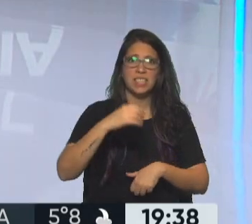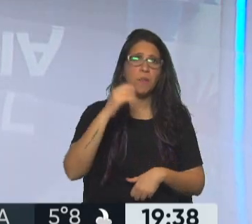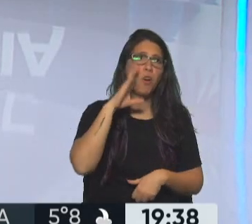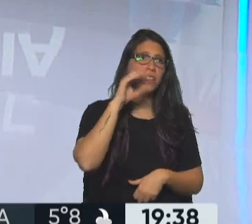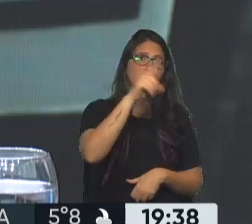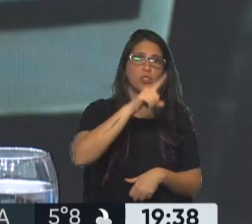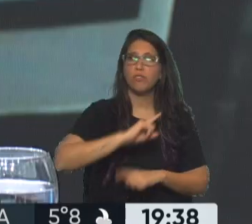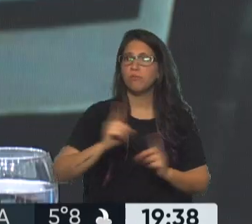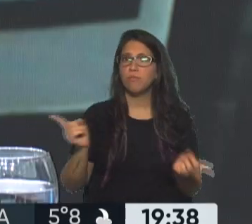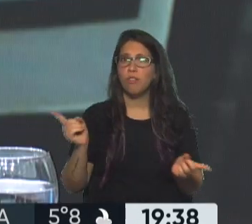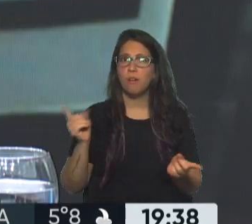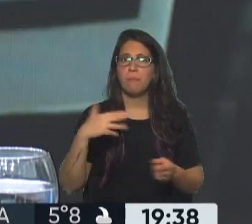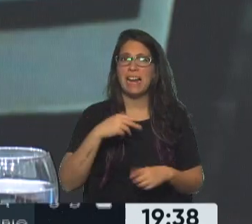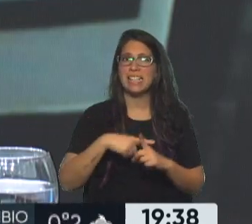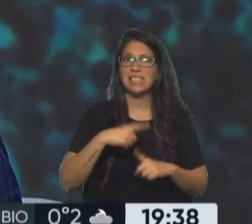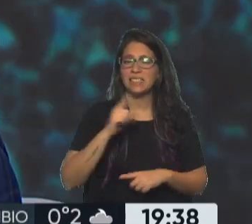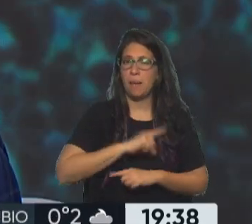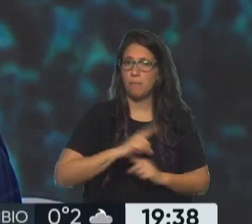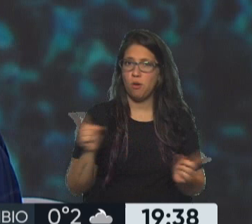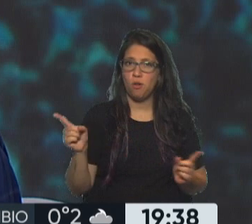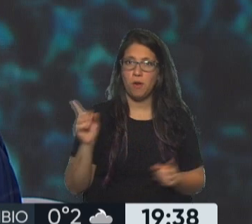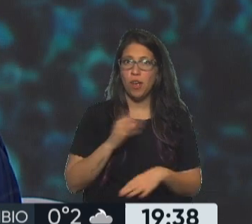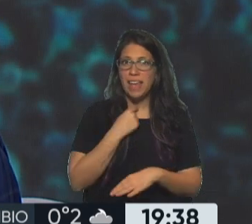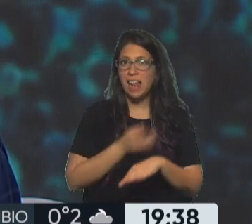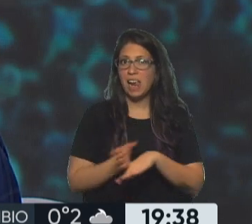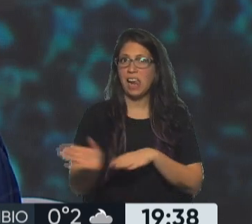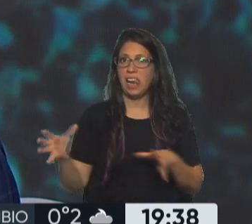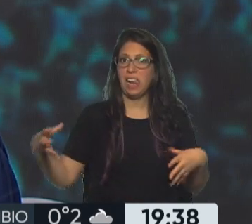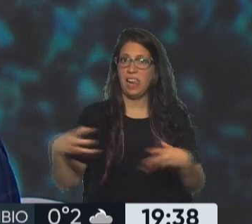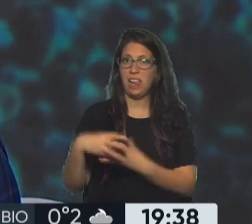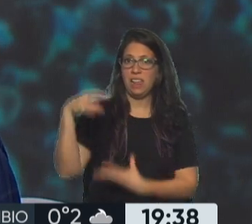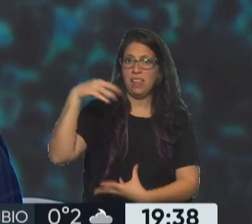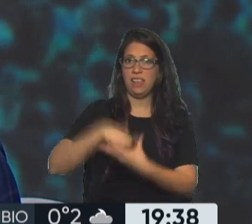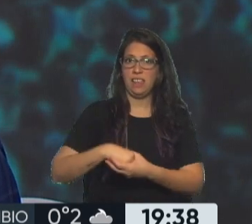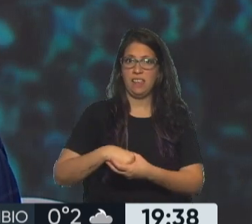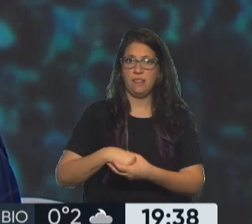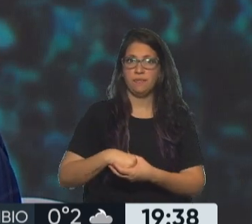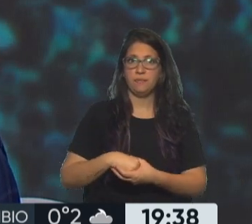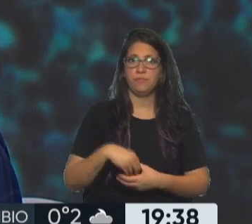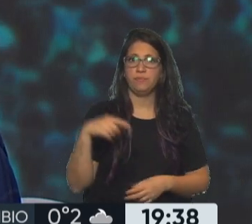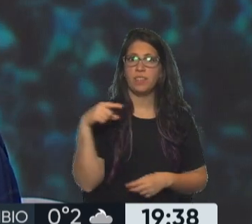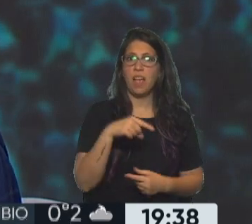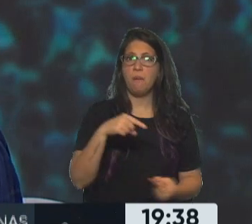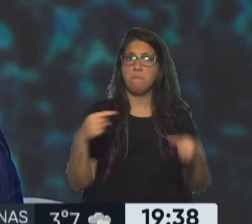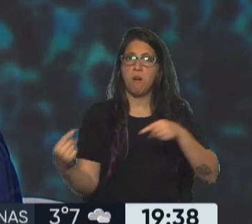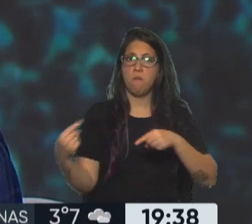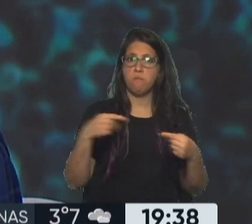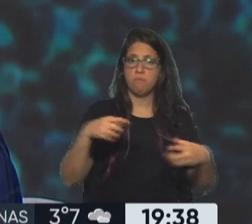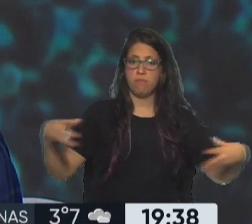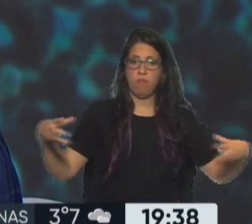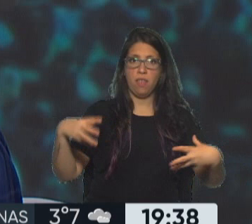Exacto. Peronistas. Los que vienen a ser entrismo, que eran acusados de hacer entrismo, y no eran